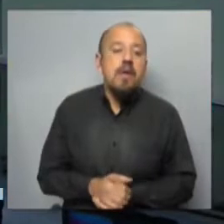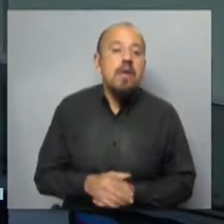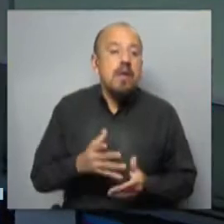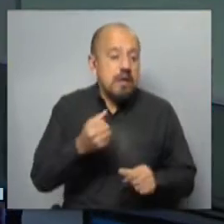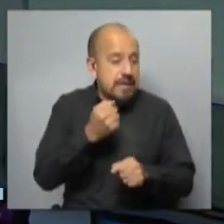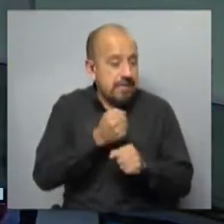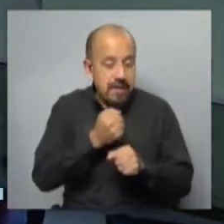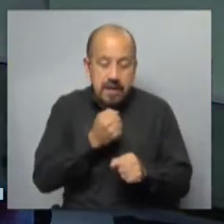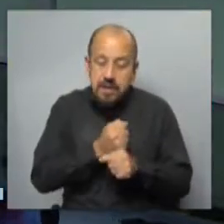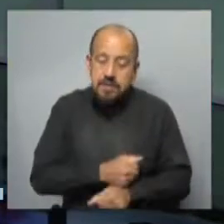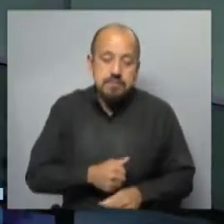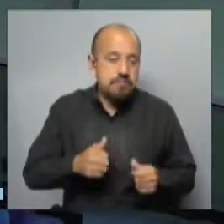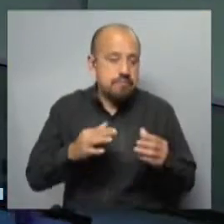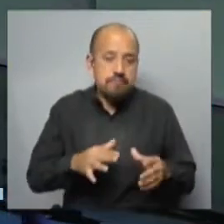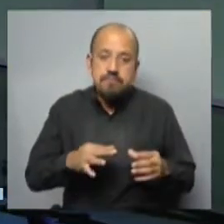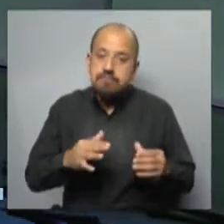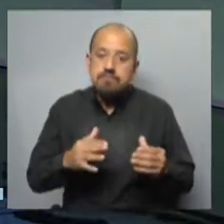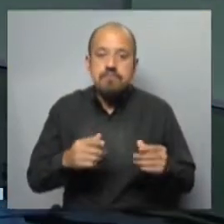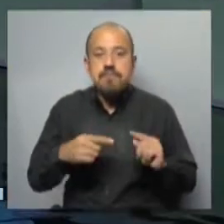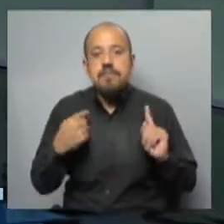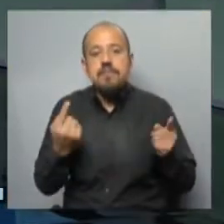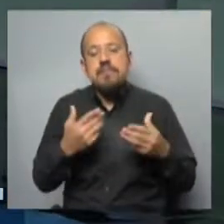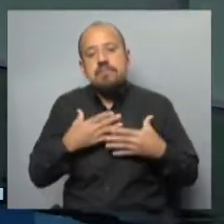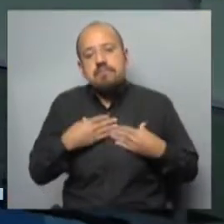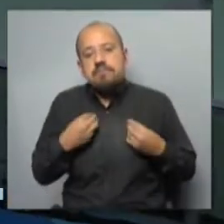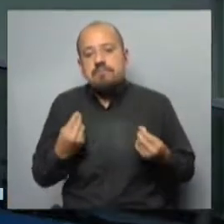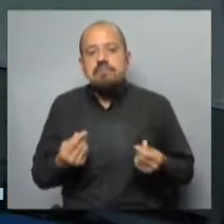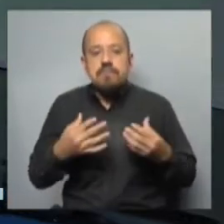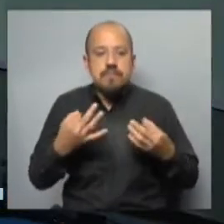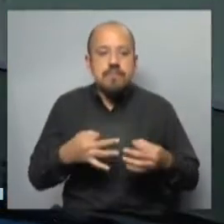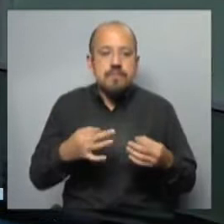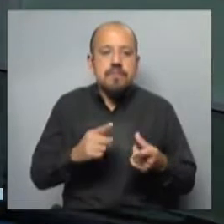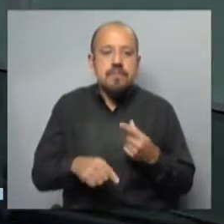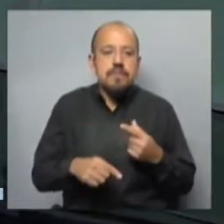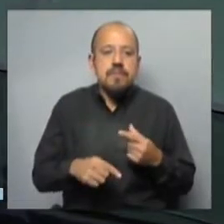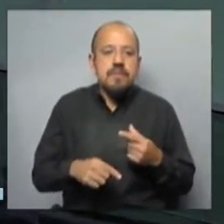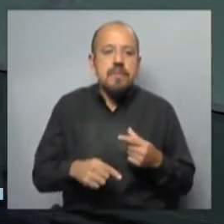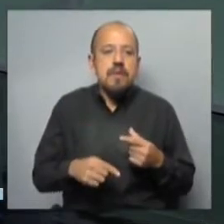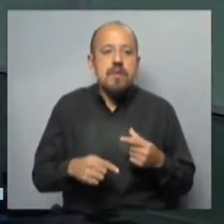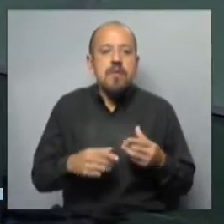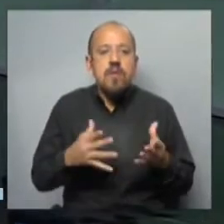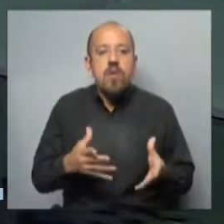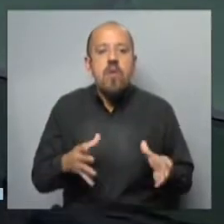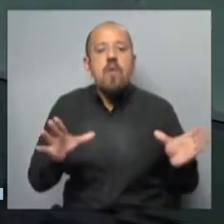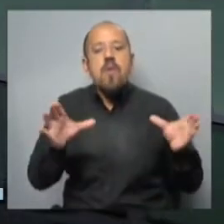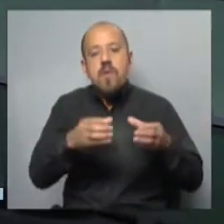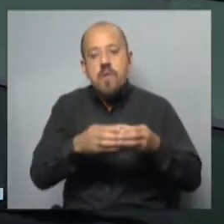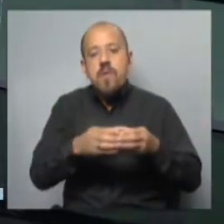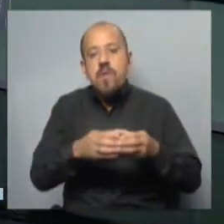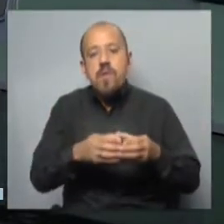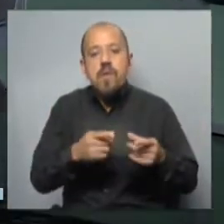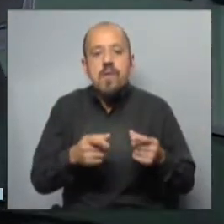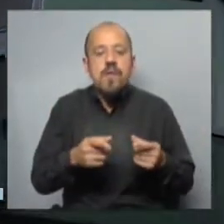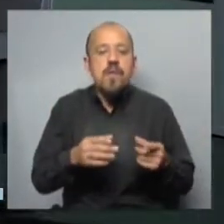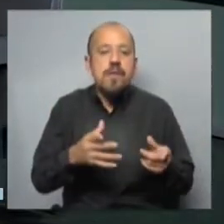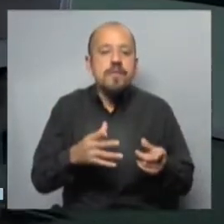hace bien a todo el mundo le hace bien porque te hace sentir útil y formar parte de una comunidad y